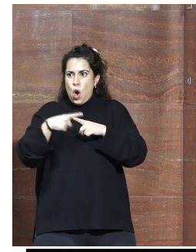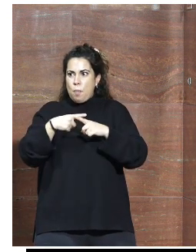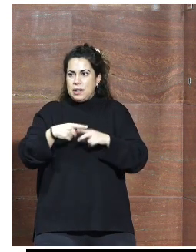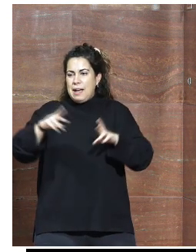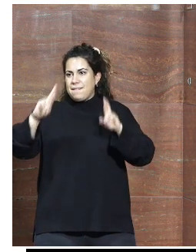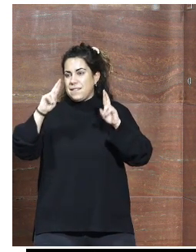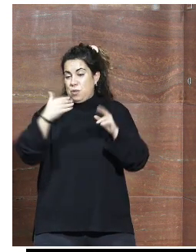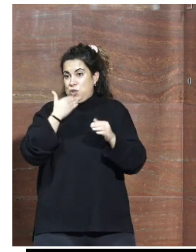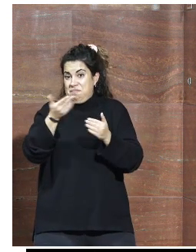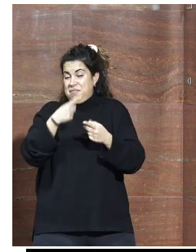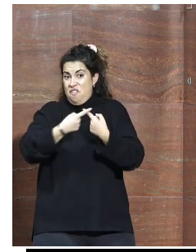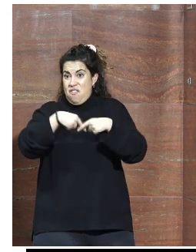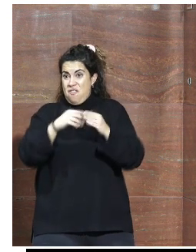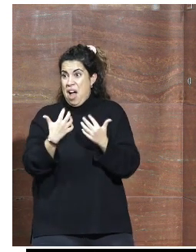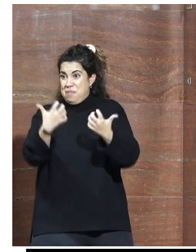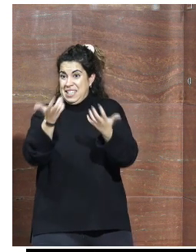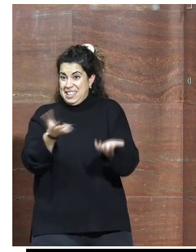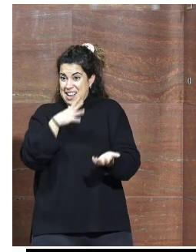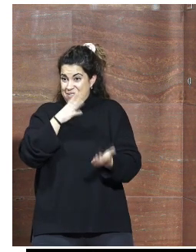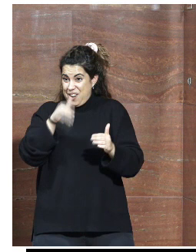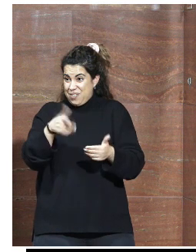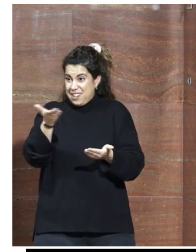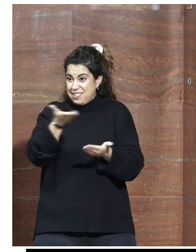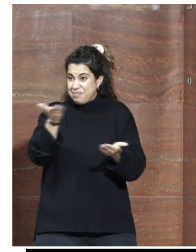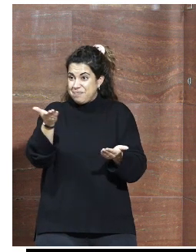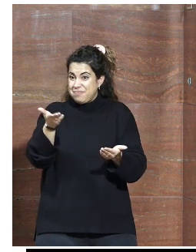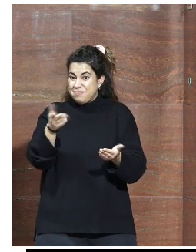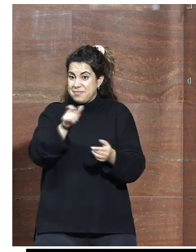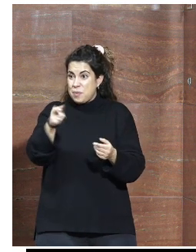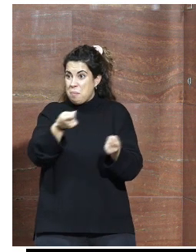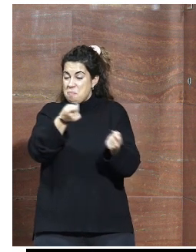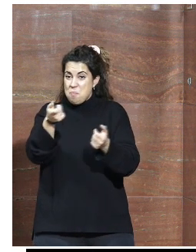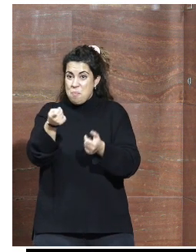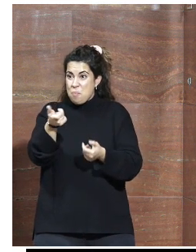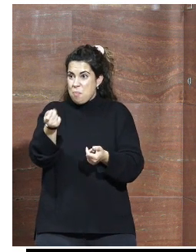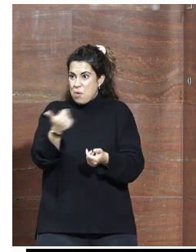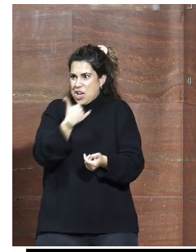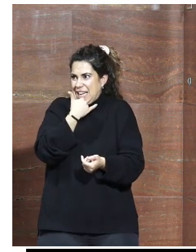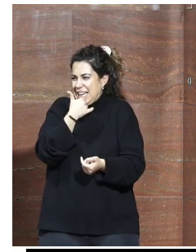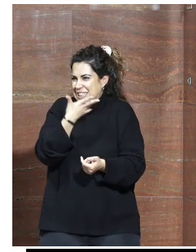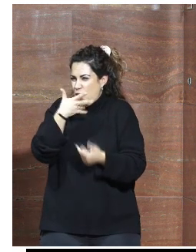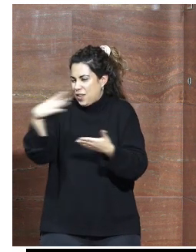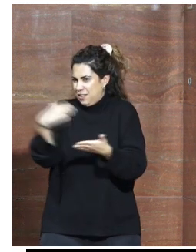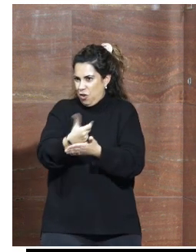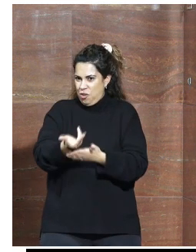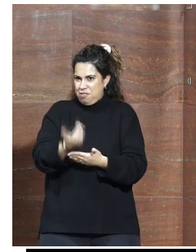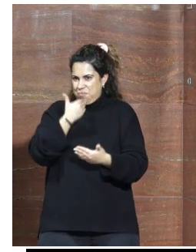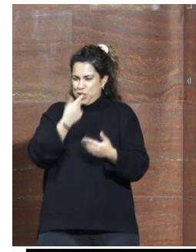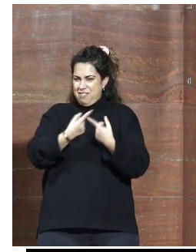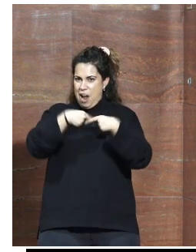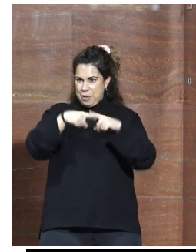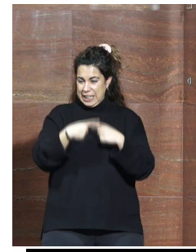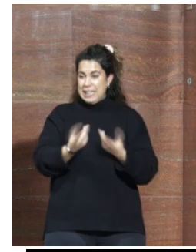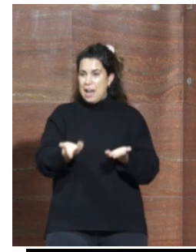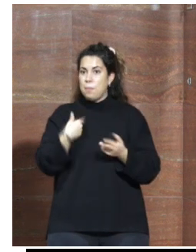estamos en familia, porque realmente ahora los que quedamos hasta ahora, como siempre, terminamos siendo casi conocidos, ¿no? Con lo cual, como estamos en